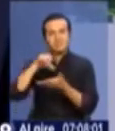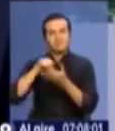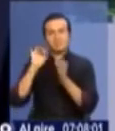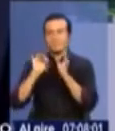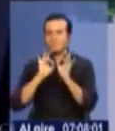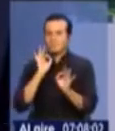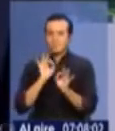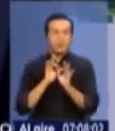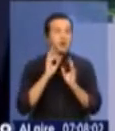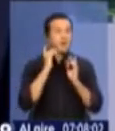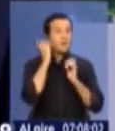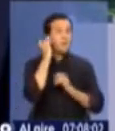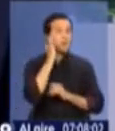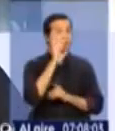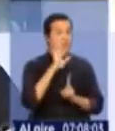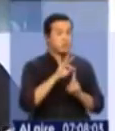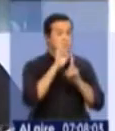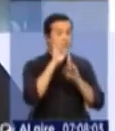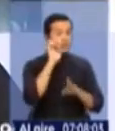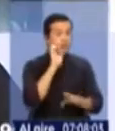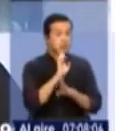para el ecuador